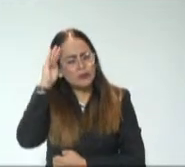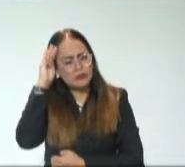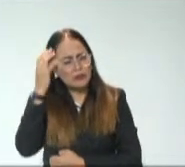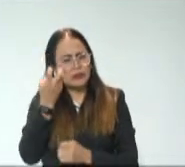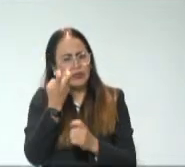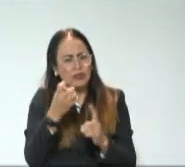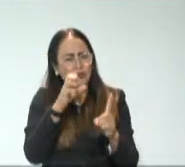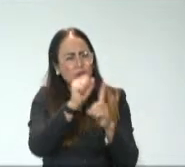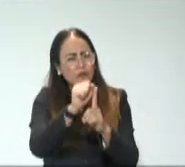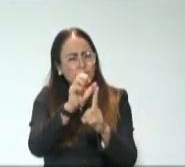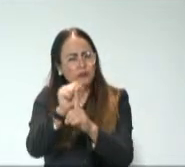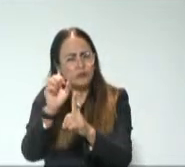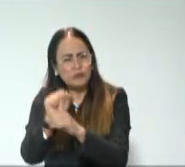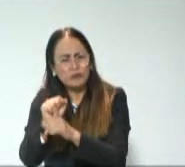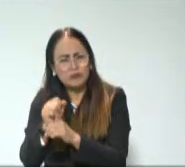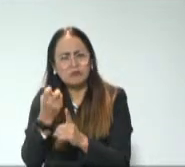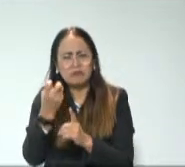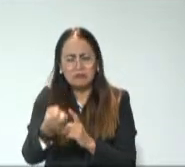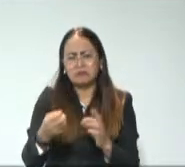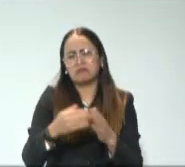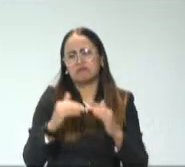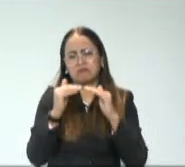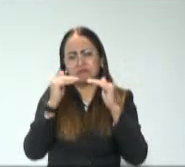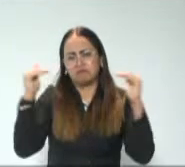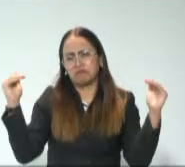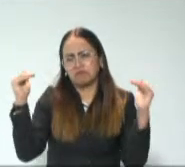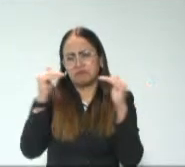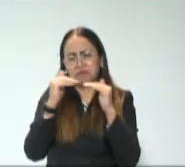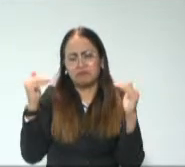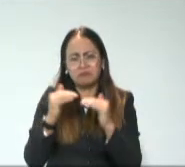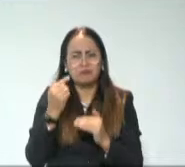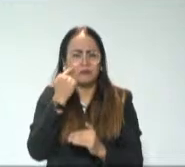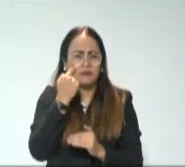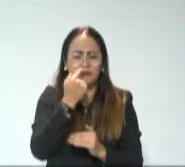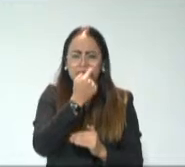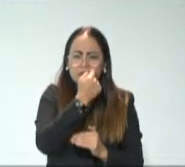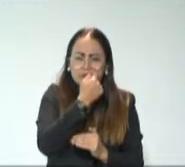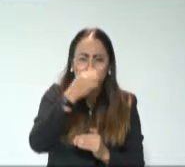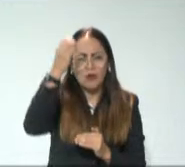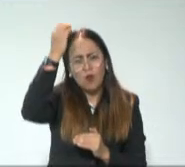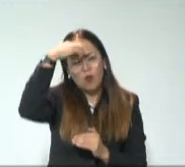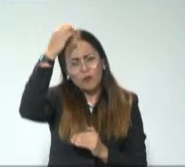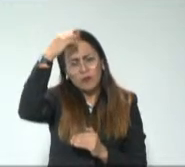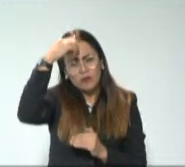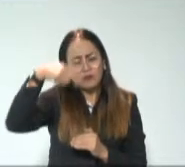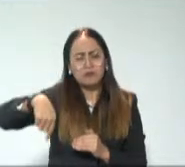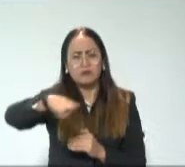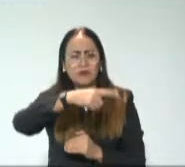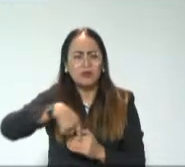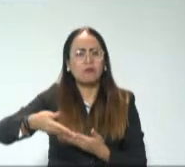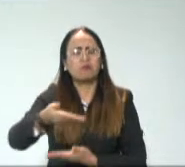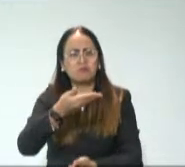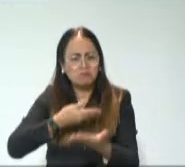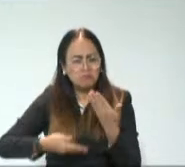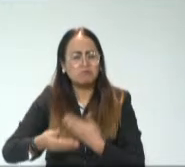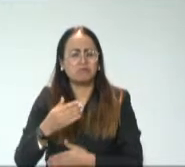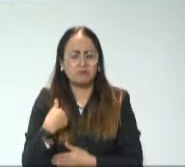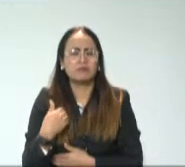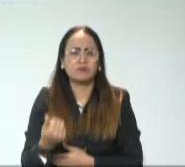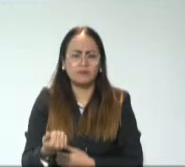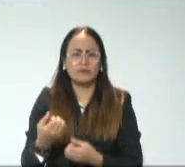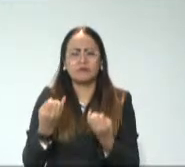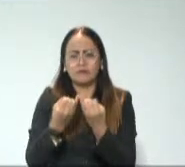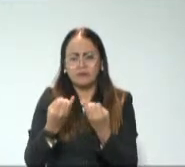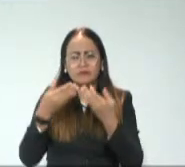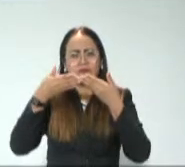alcanzando bajo estándares y criterios que son eh compartidos que son abiertos y